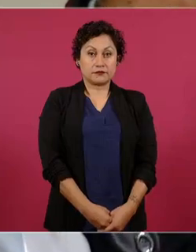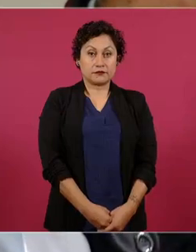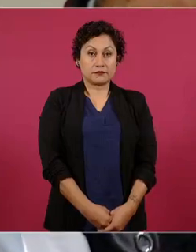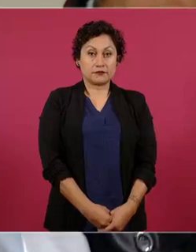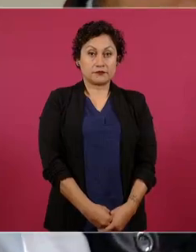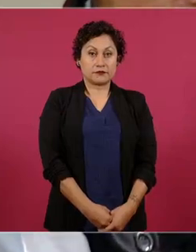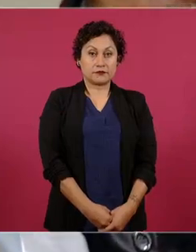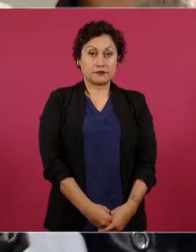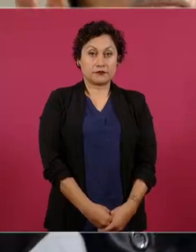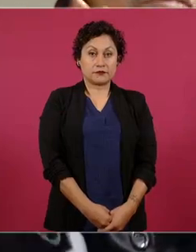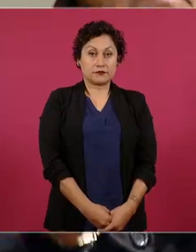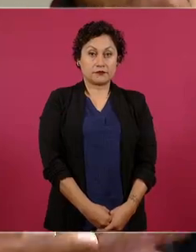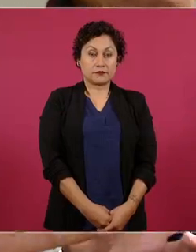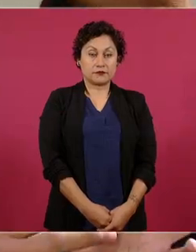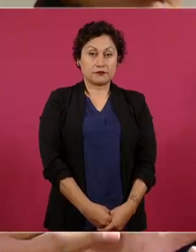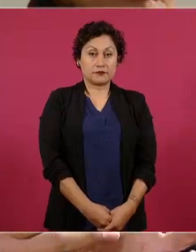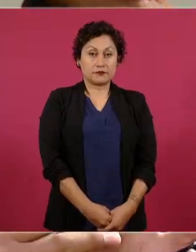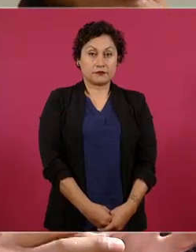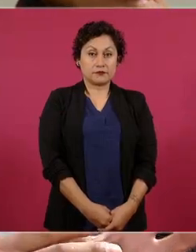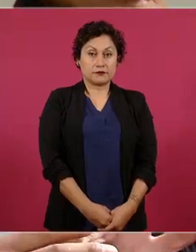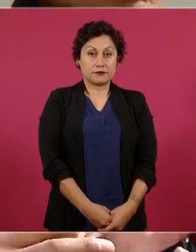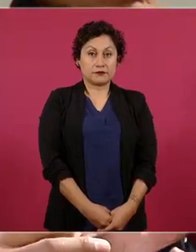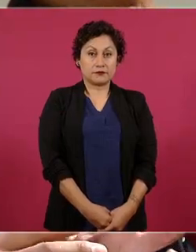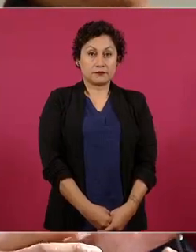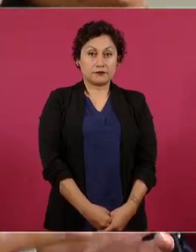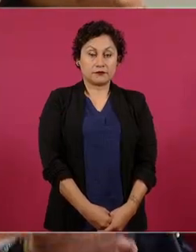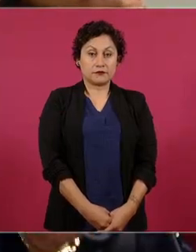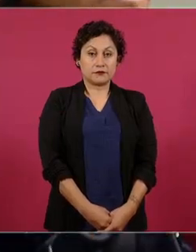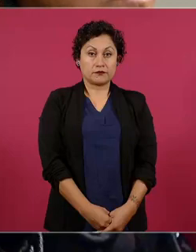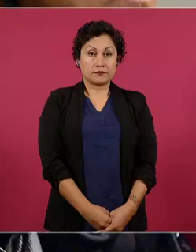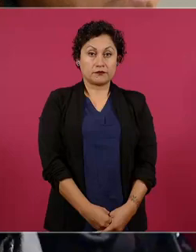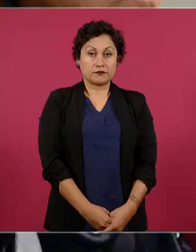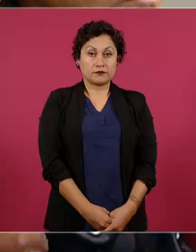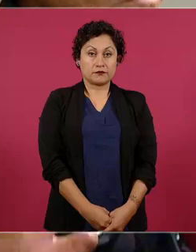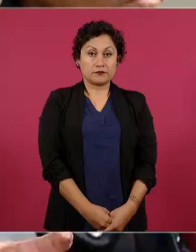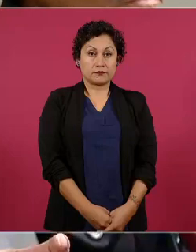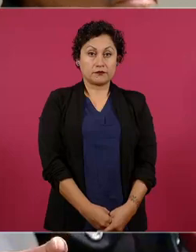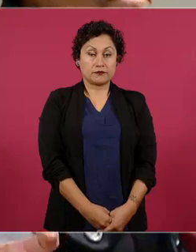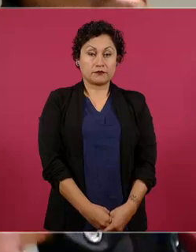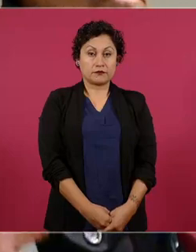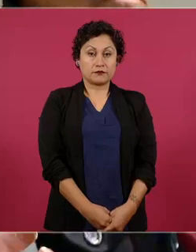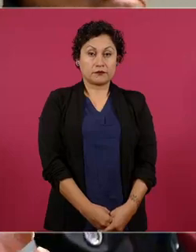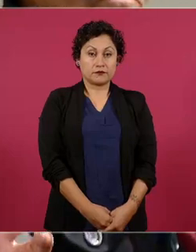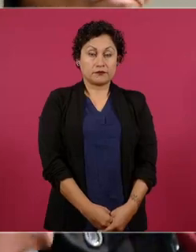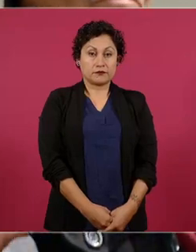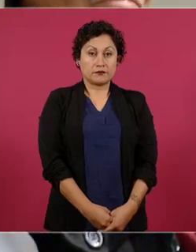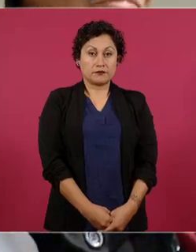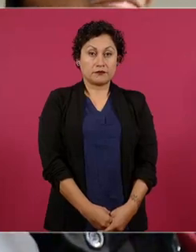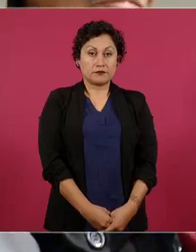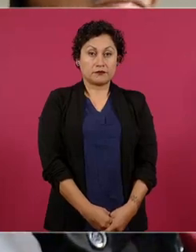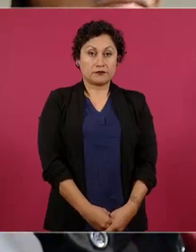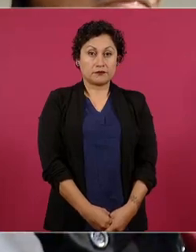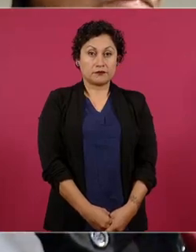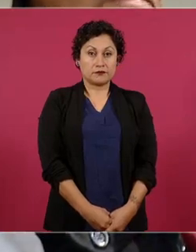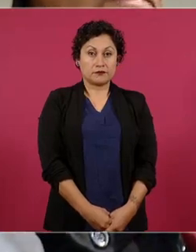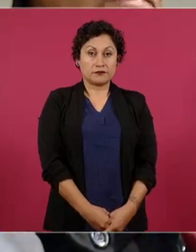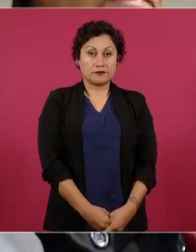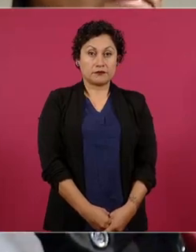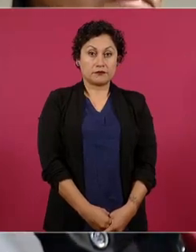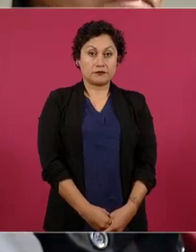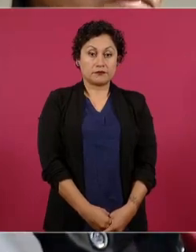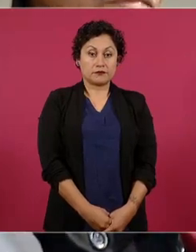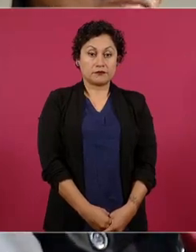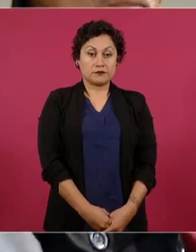que solamente algunos taxis son los que van a poder recoger gente. Entonces la situación está